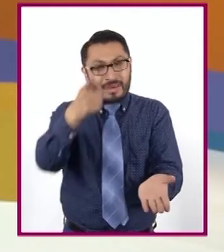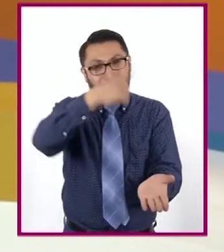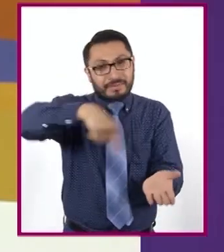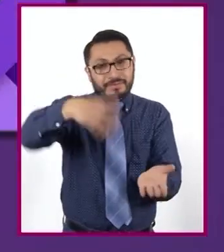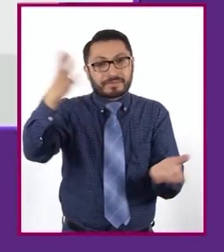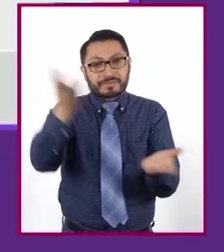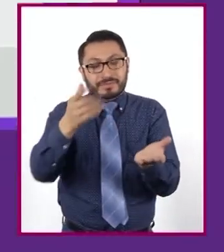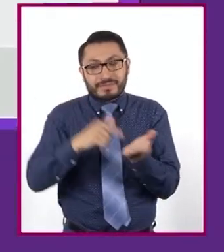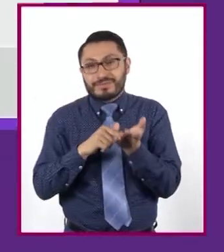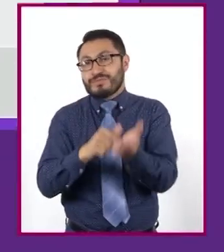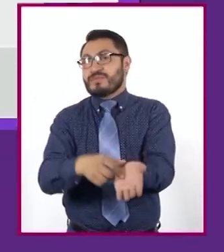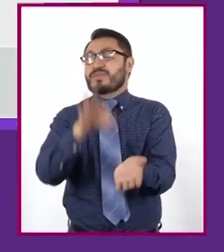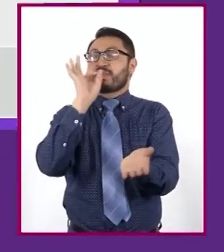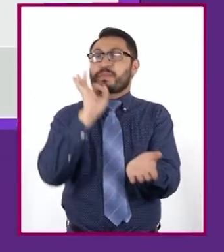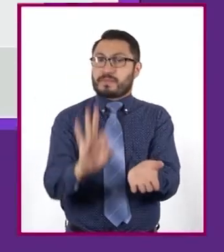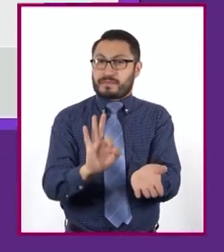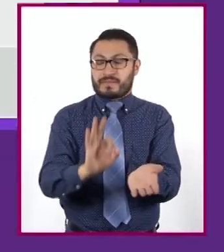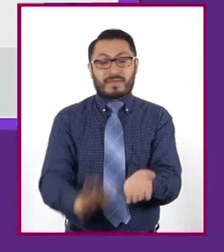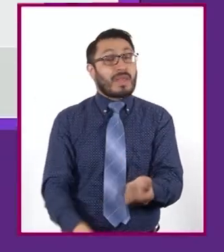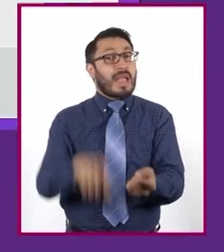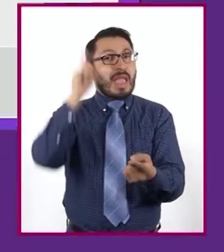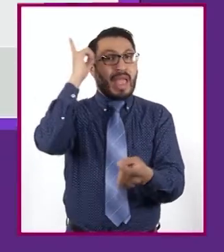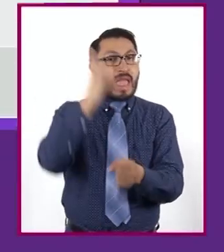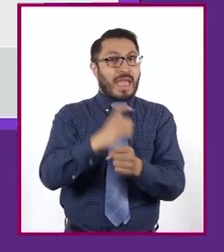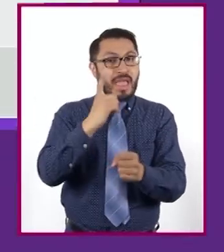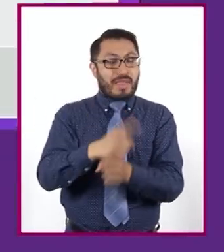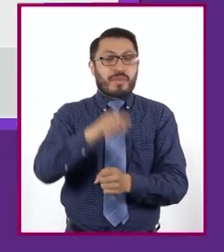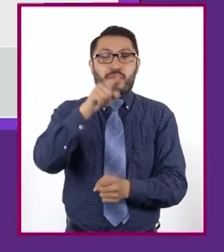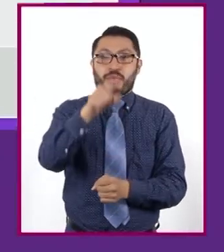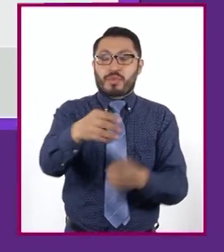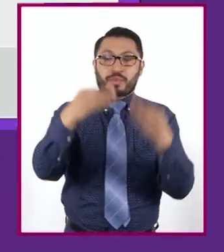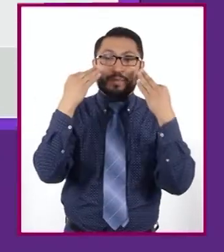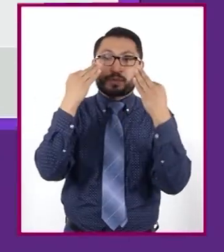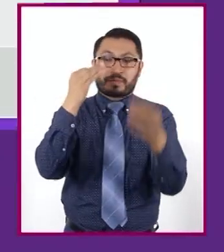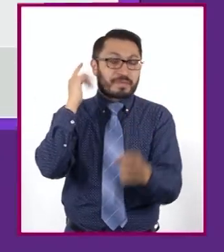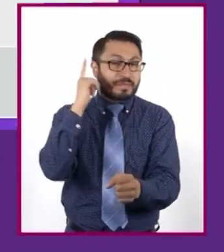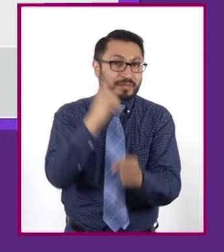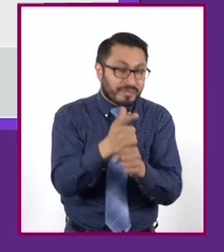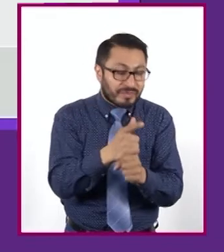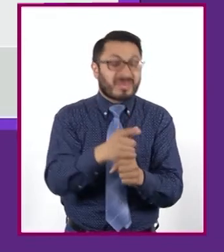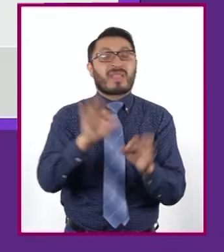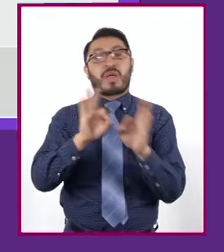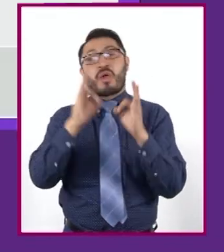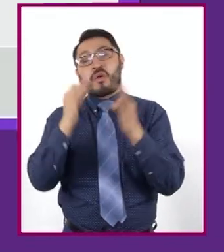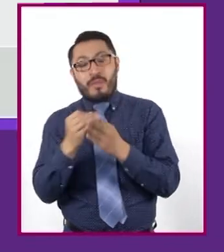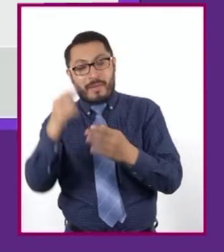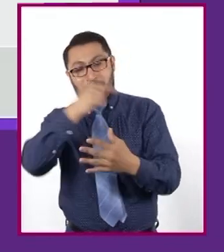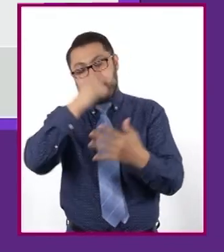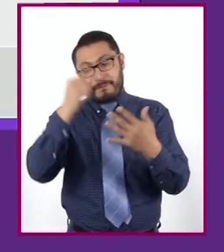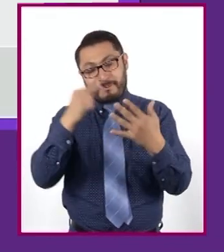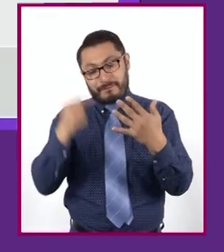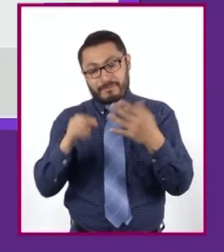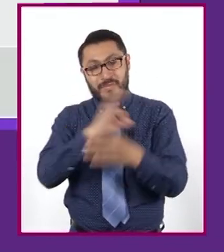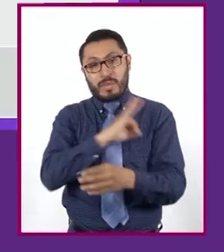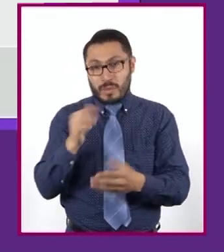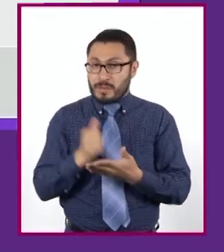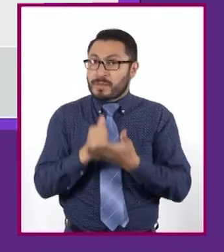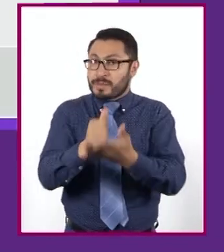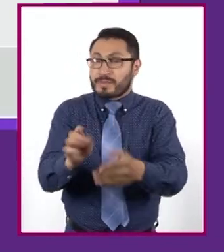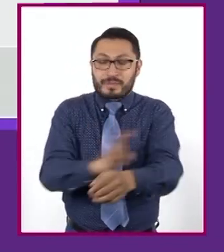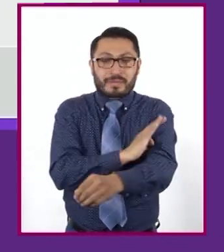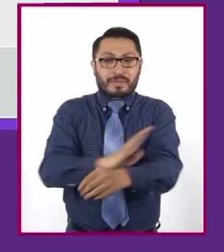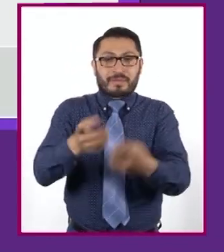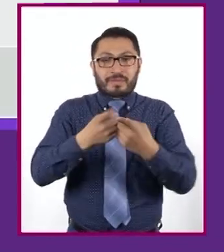concretas. Lo primero es darse cuenta de la manera en que los factores que puedan favorecer su desarrollo integral